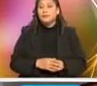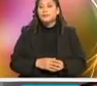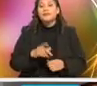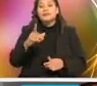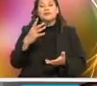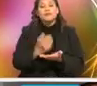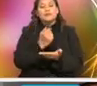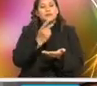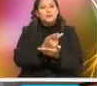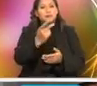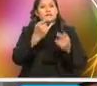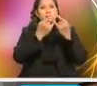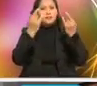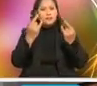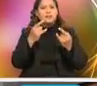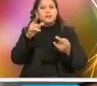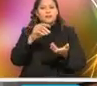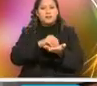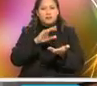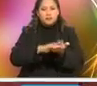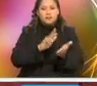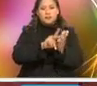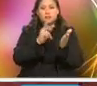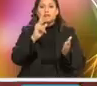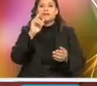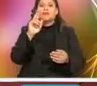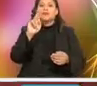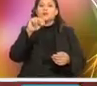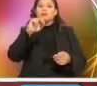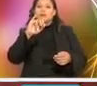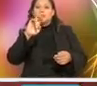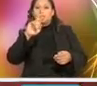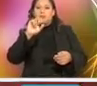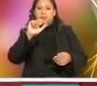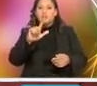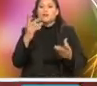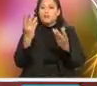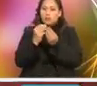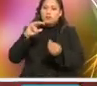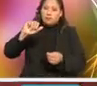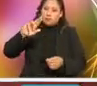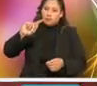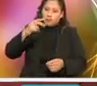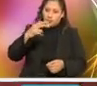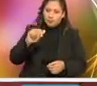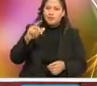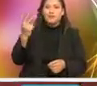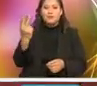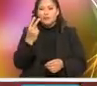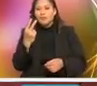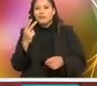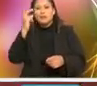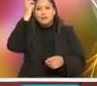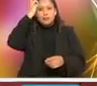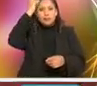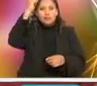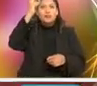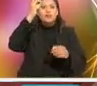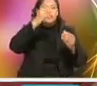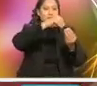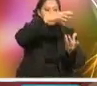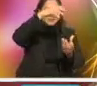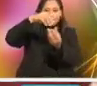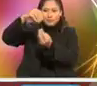Ha ganado premios de novela, publica en el periódico El Universal y junto con Marta Lamas, porque además ahí sí, como dicen, Dios nos cría y nosotros nos